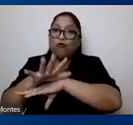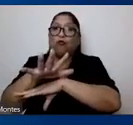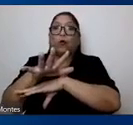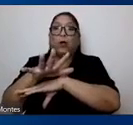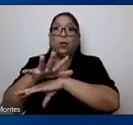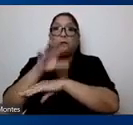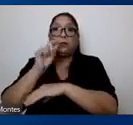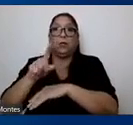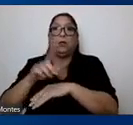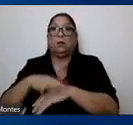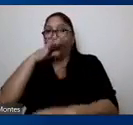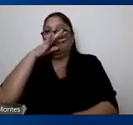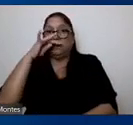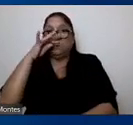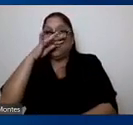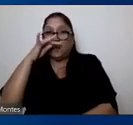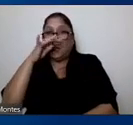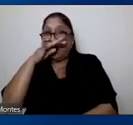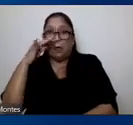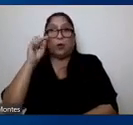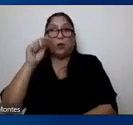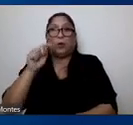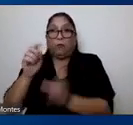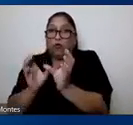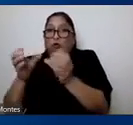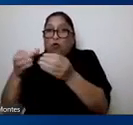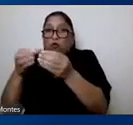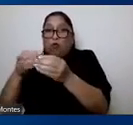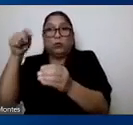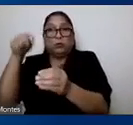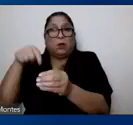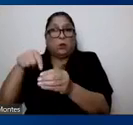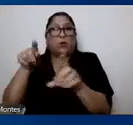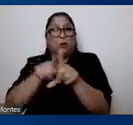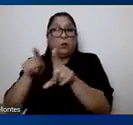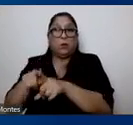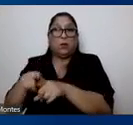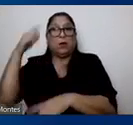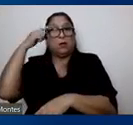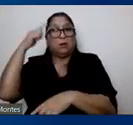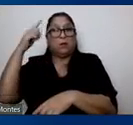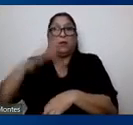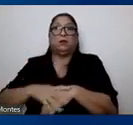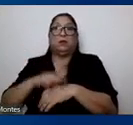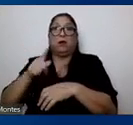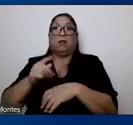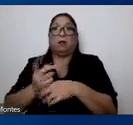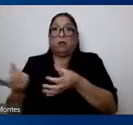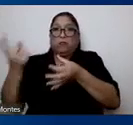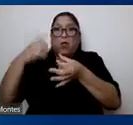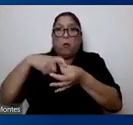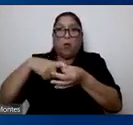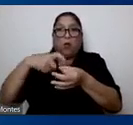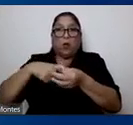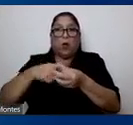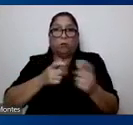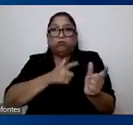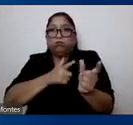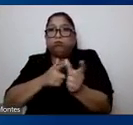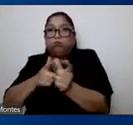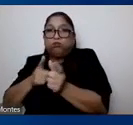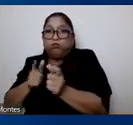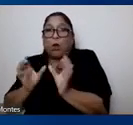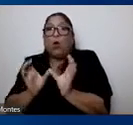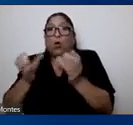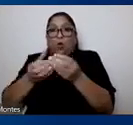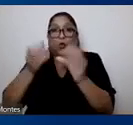del narcotráfico también en esta lógica armada, ¿no? En este involucramiento entre los grupos